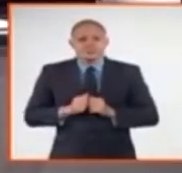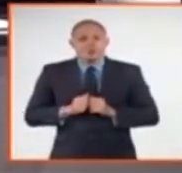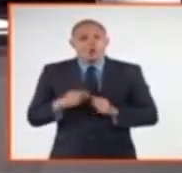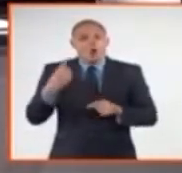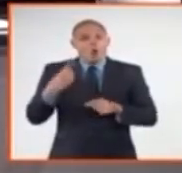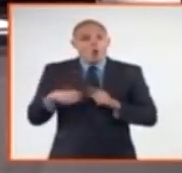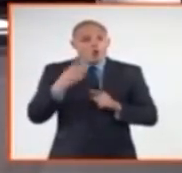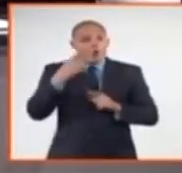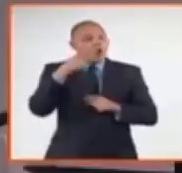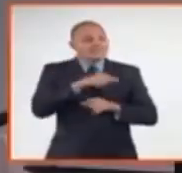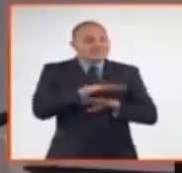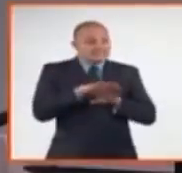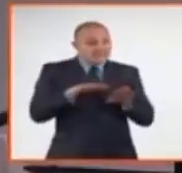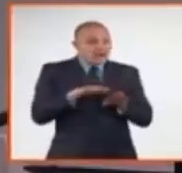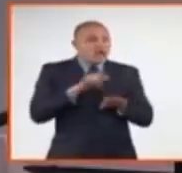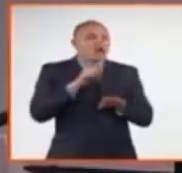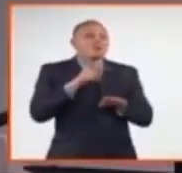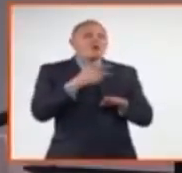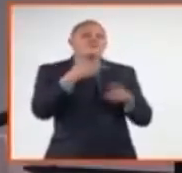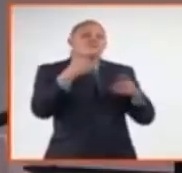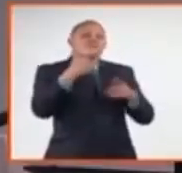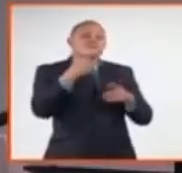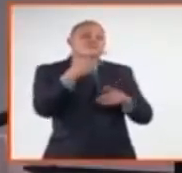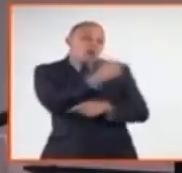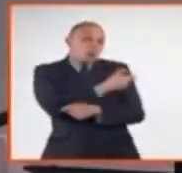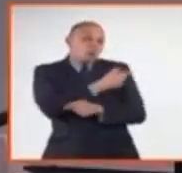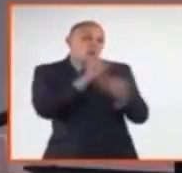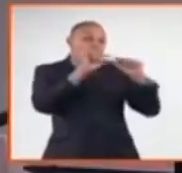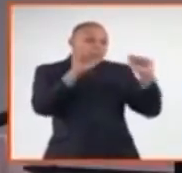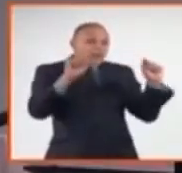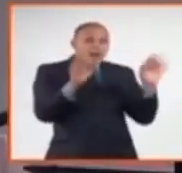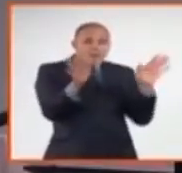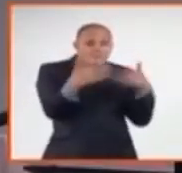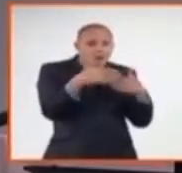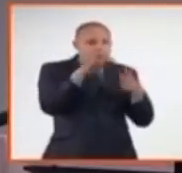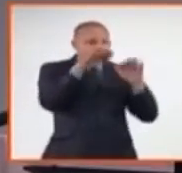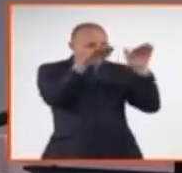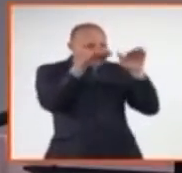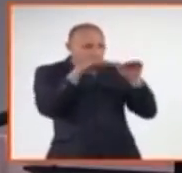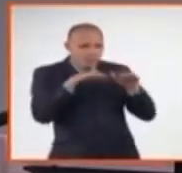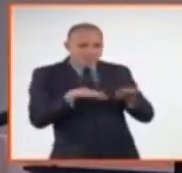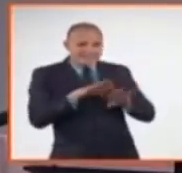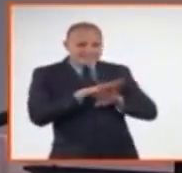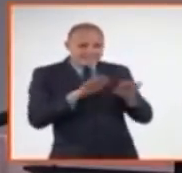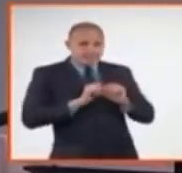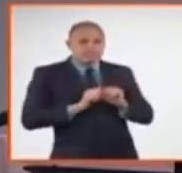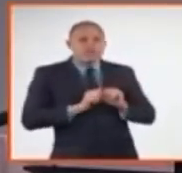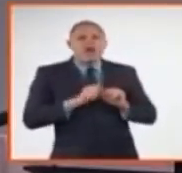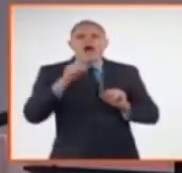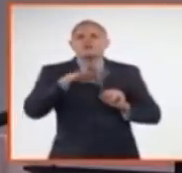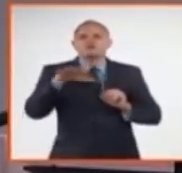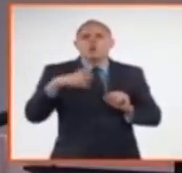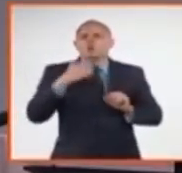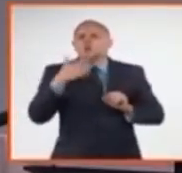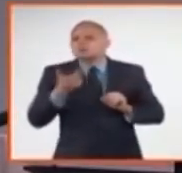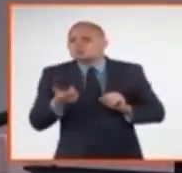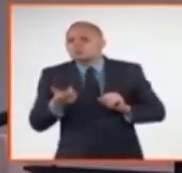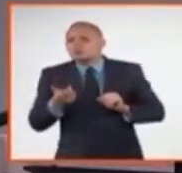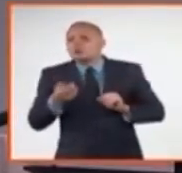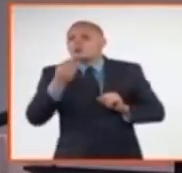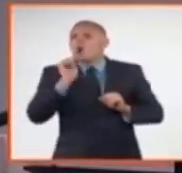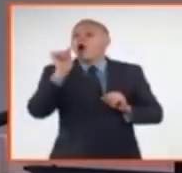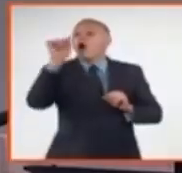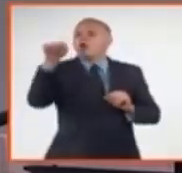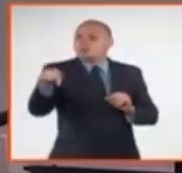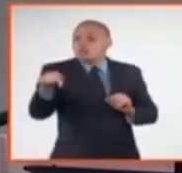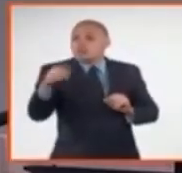pueden estar confiados de nuestro pueblo que todas las dosis que se distribuyen todas las